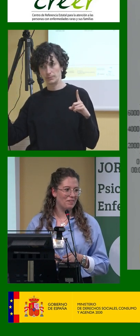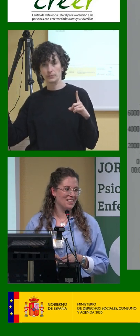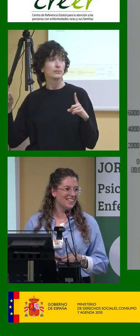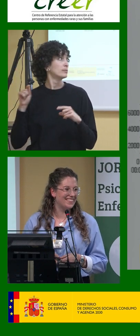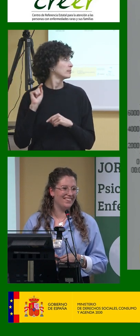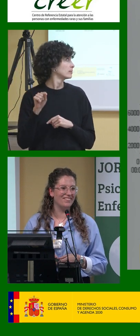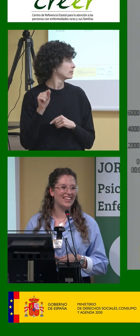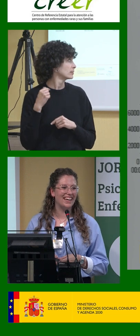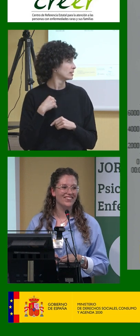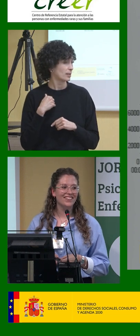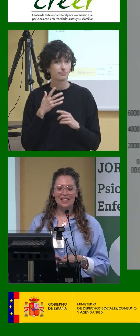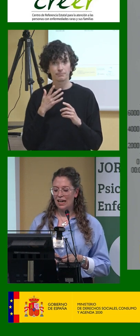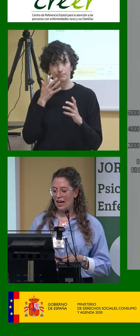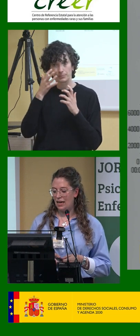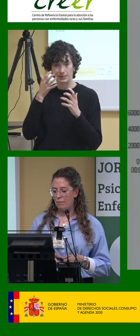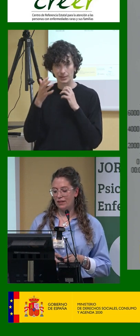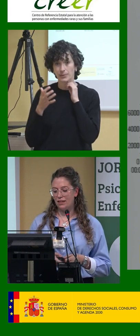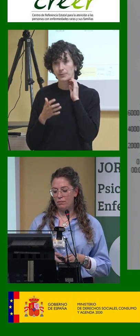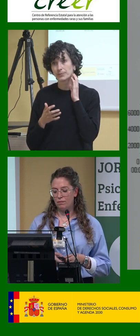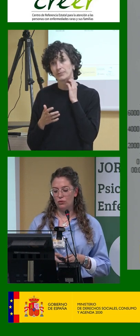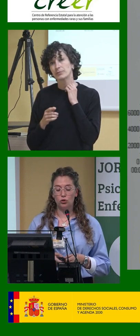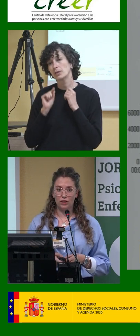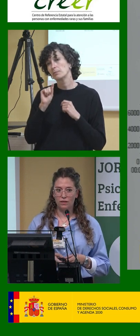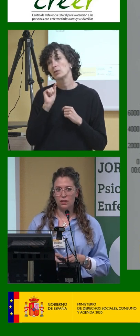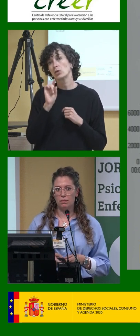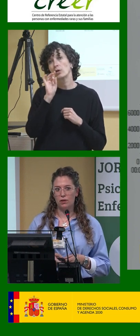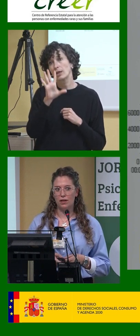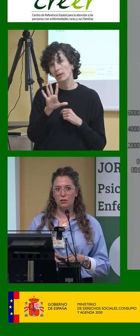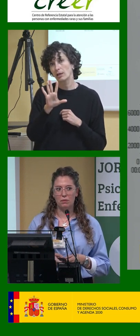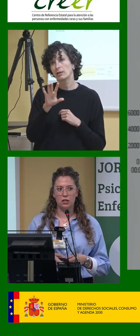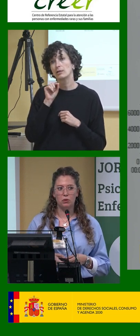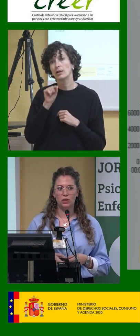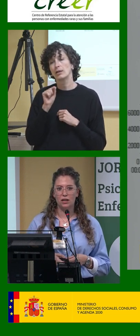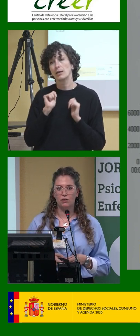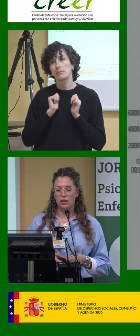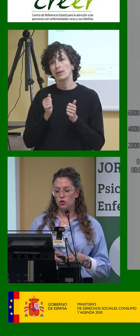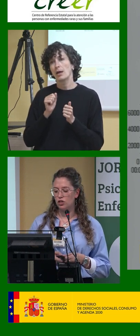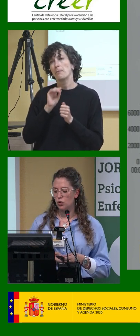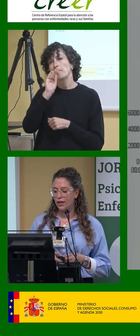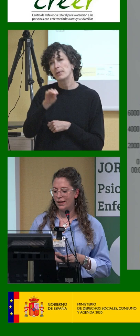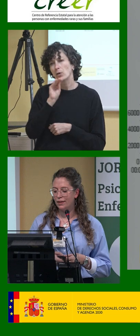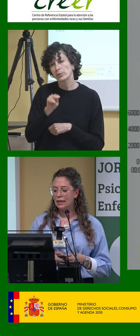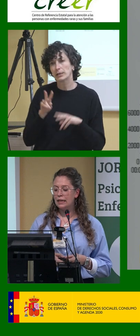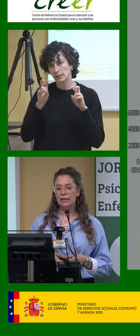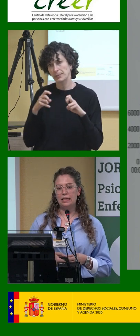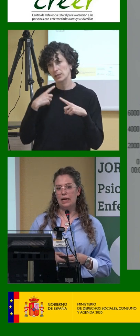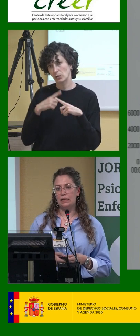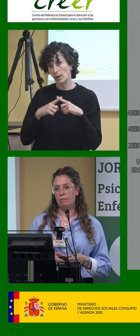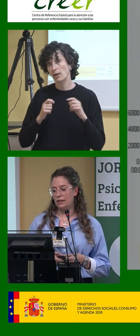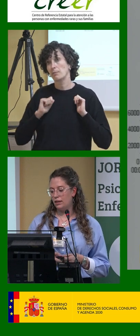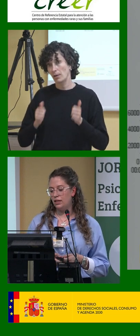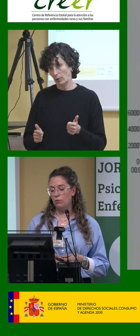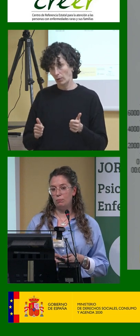está, se ve muy claro. A partir del minuto 15 se empezó a hacer las primeras preguntas relacionadas con sexualidad, y